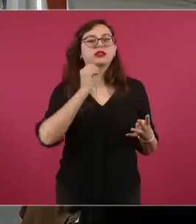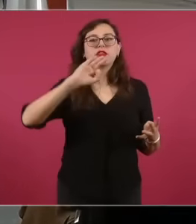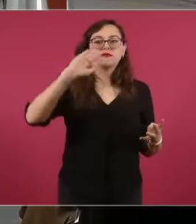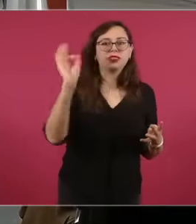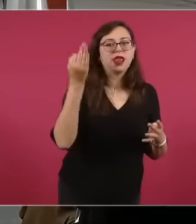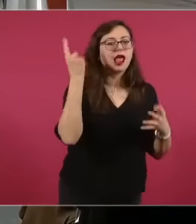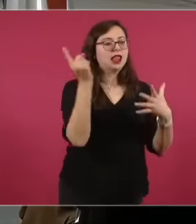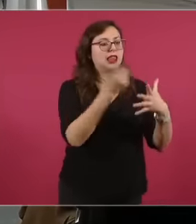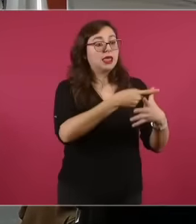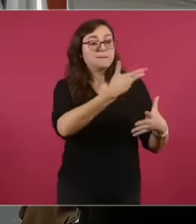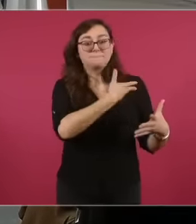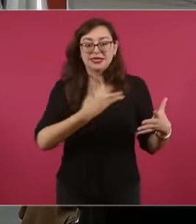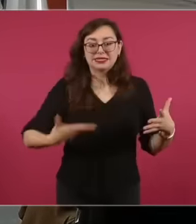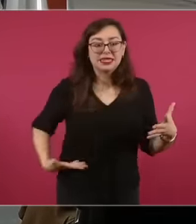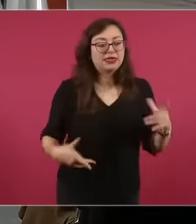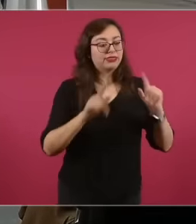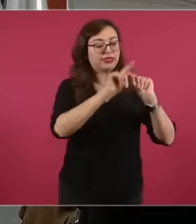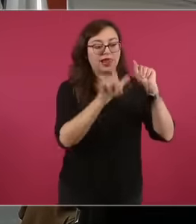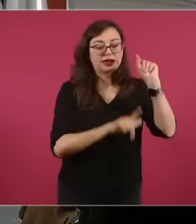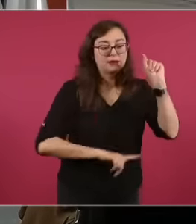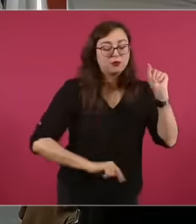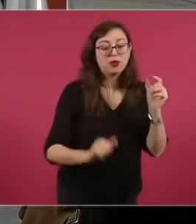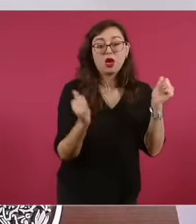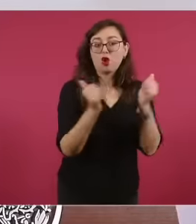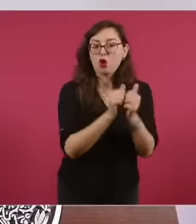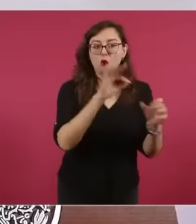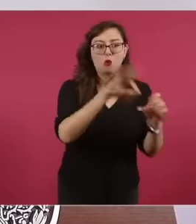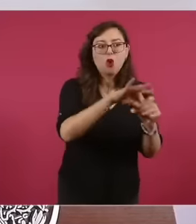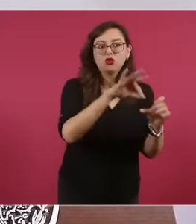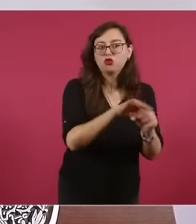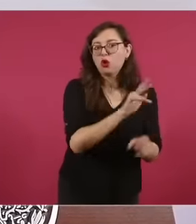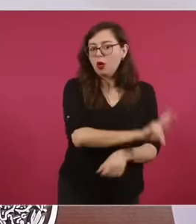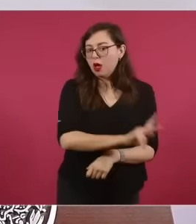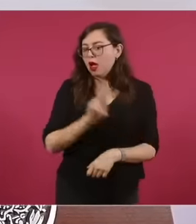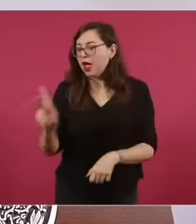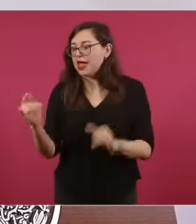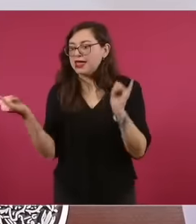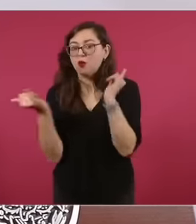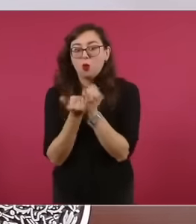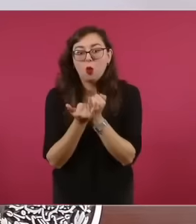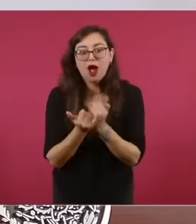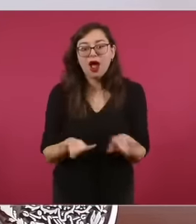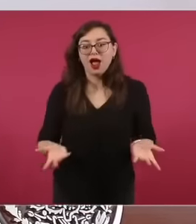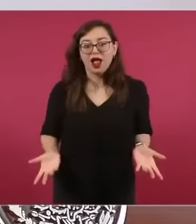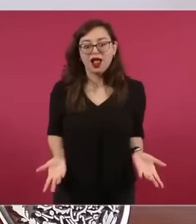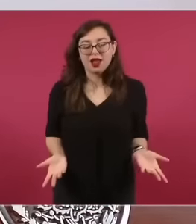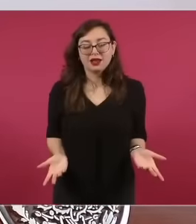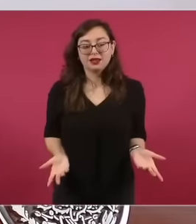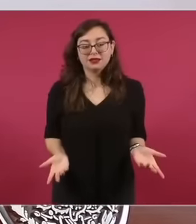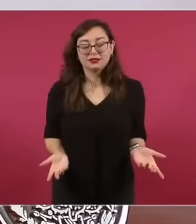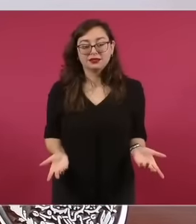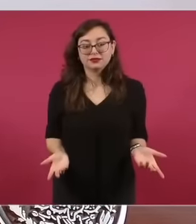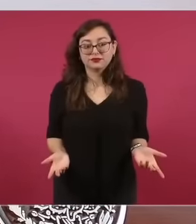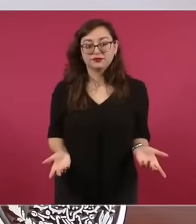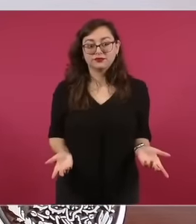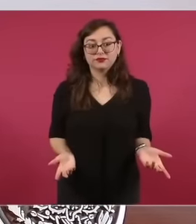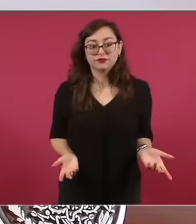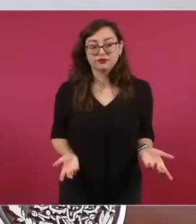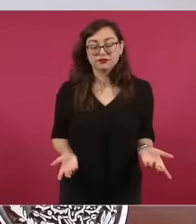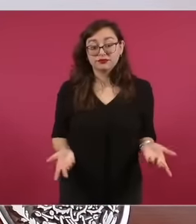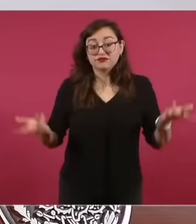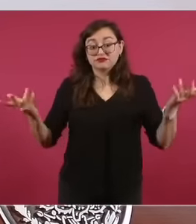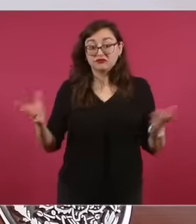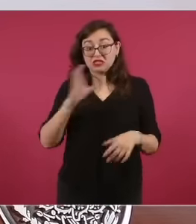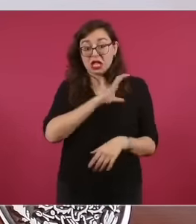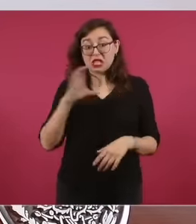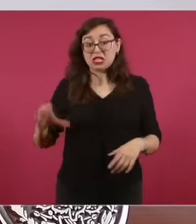Y para que uno pueda ser candidato, necesita uno reunir